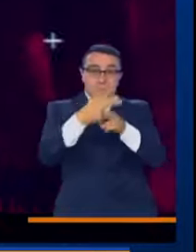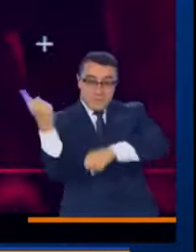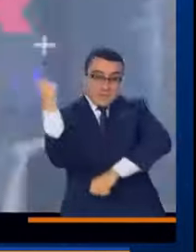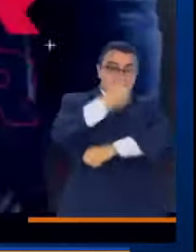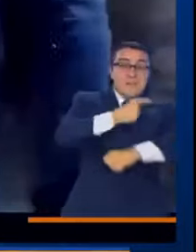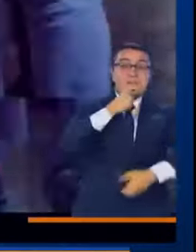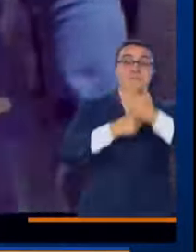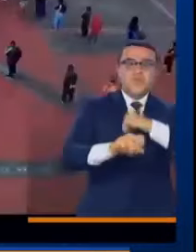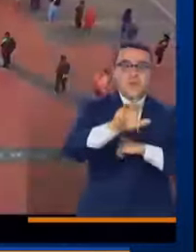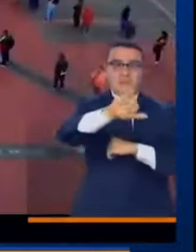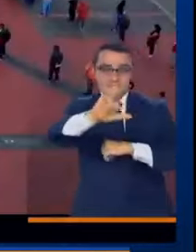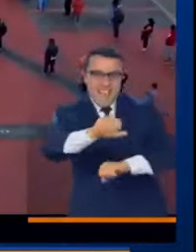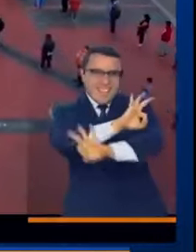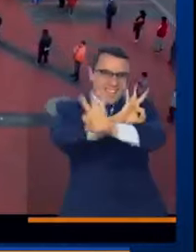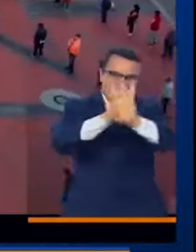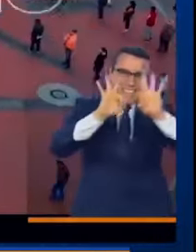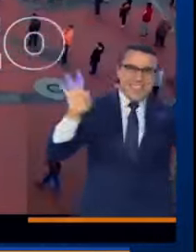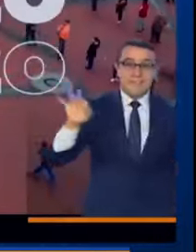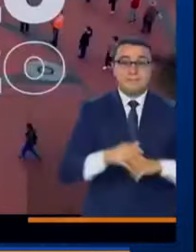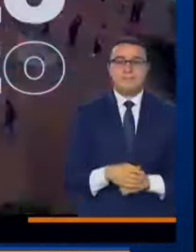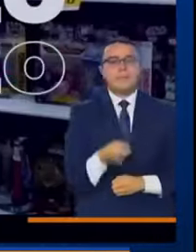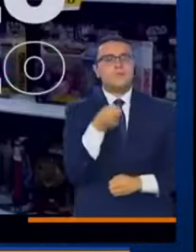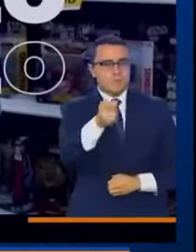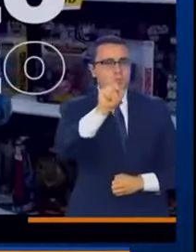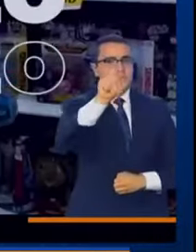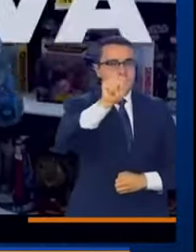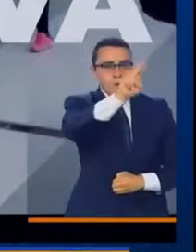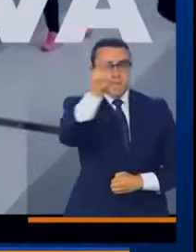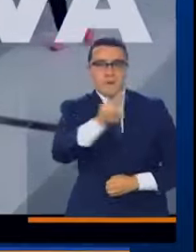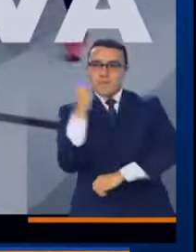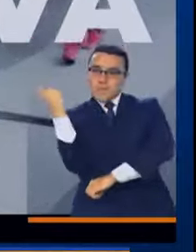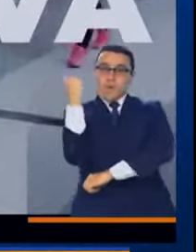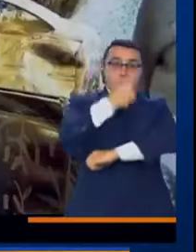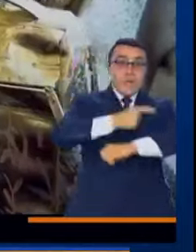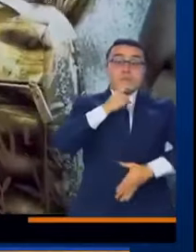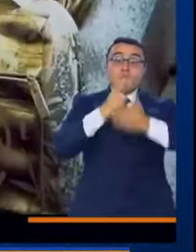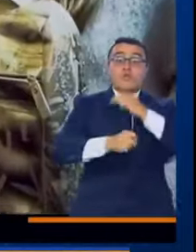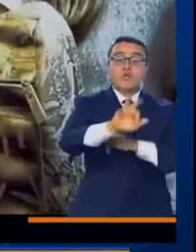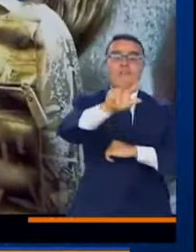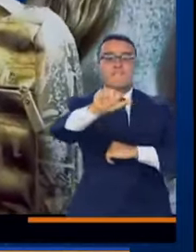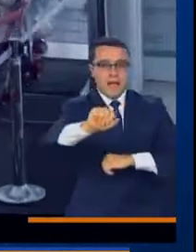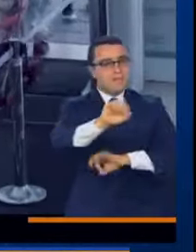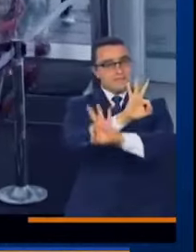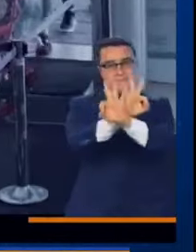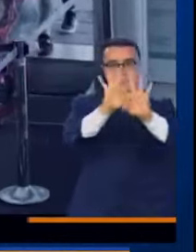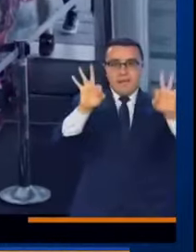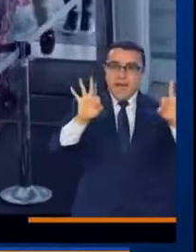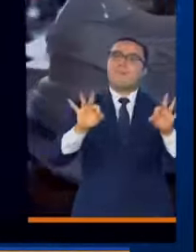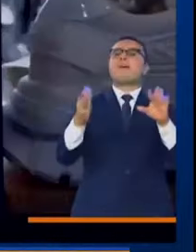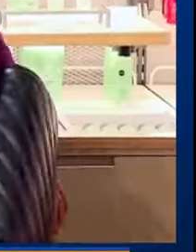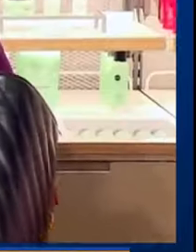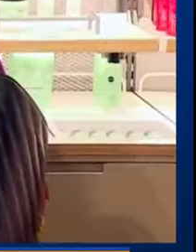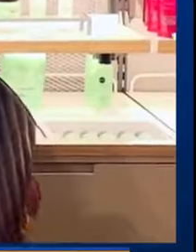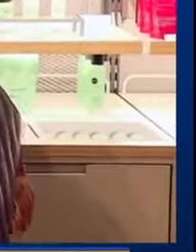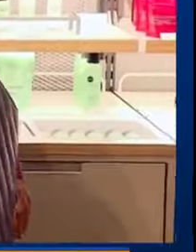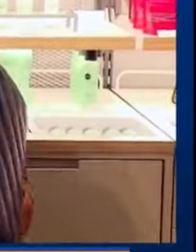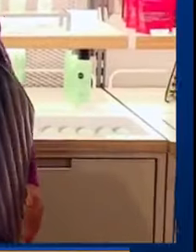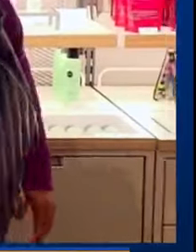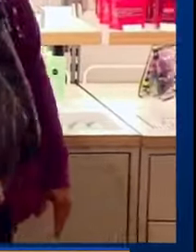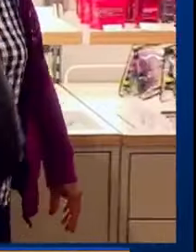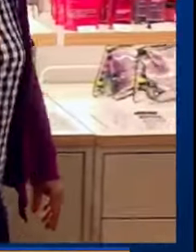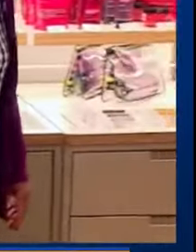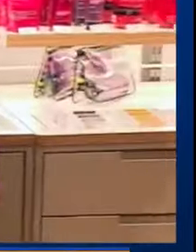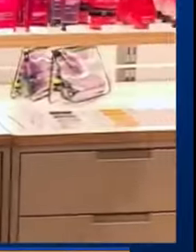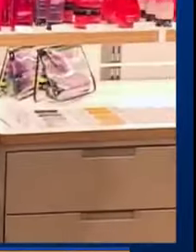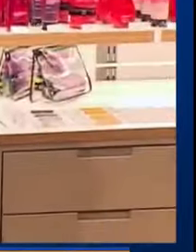un consenso unánime de todos los partidos aprobando esta iniciativa, esperamos que el presidente no se atraviese